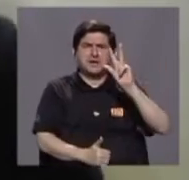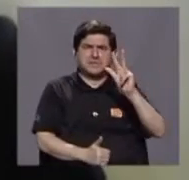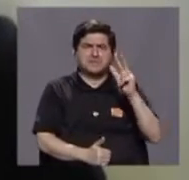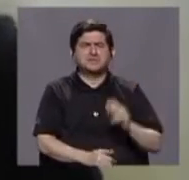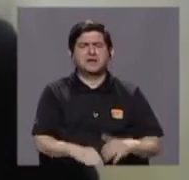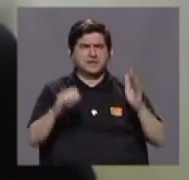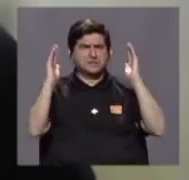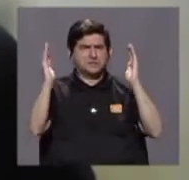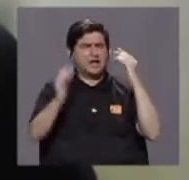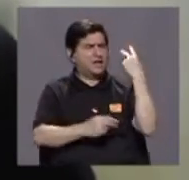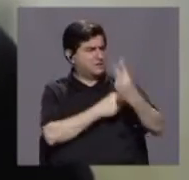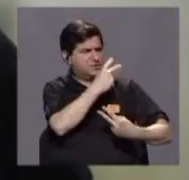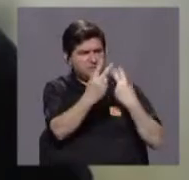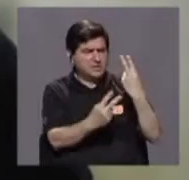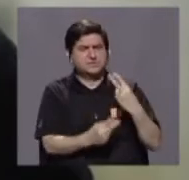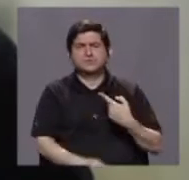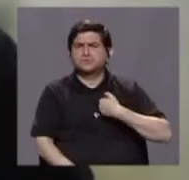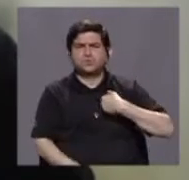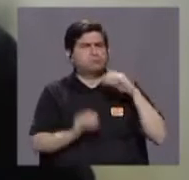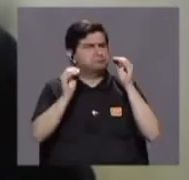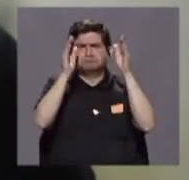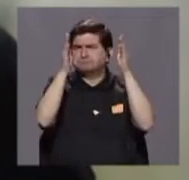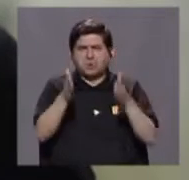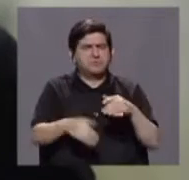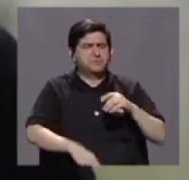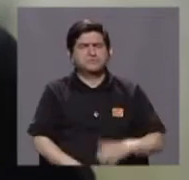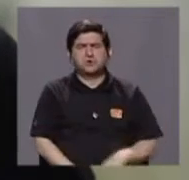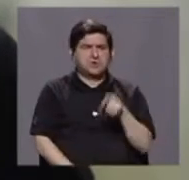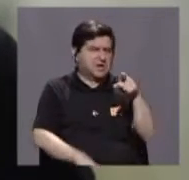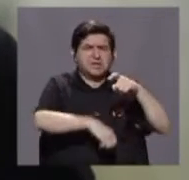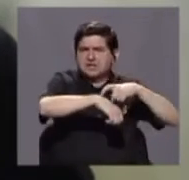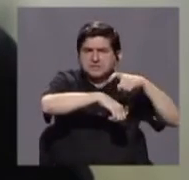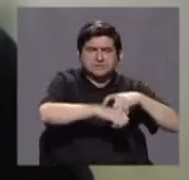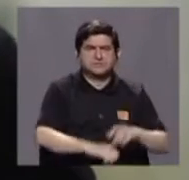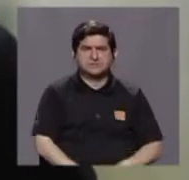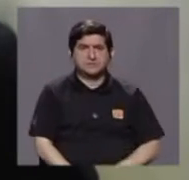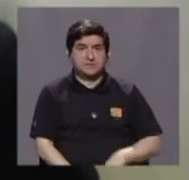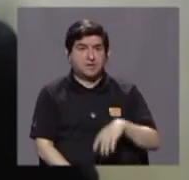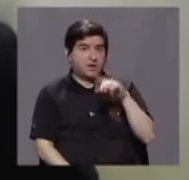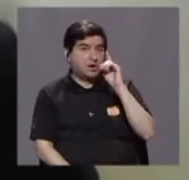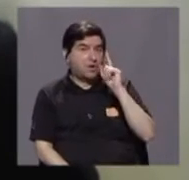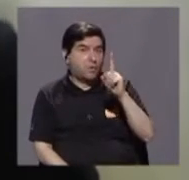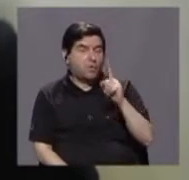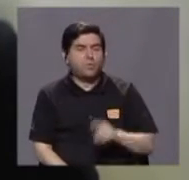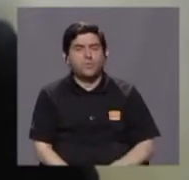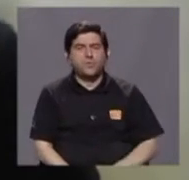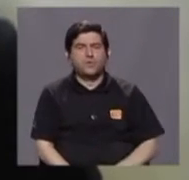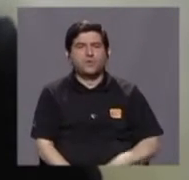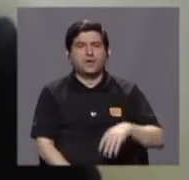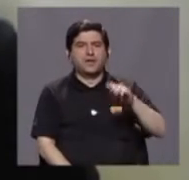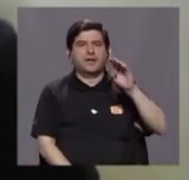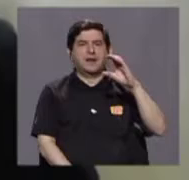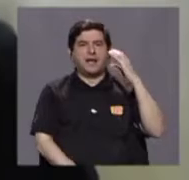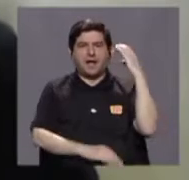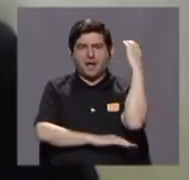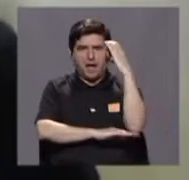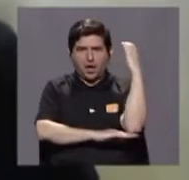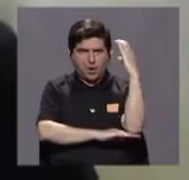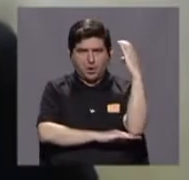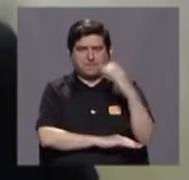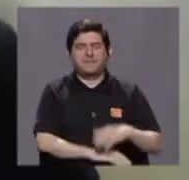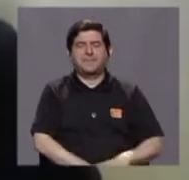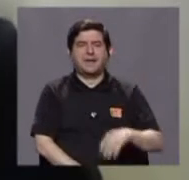viajes, porque no era docente en este trimestre, uno de los cuales era Barranquilla, a Colombia, con lo